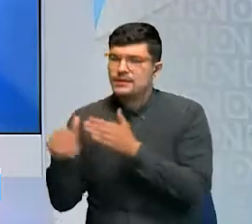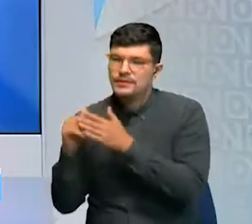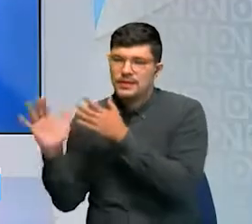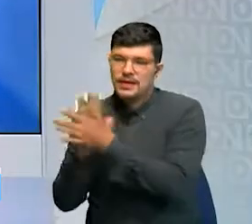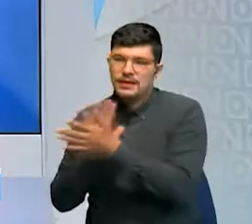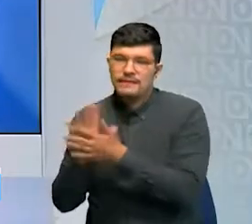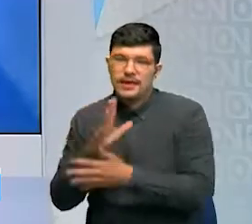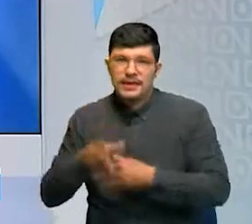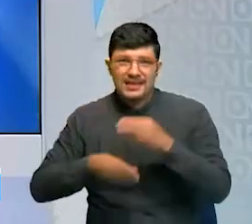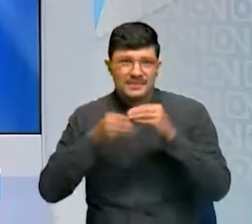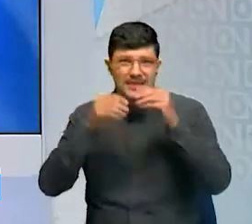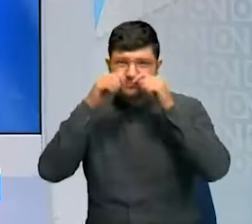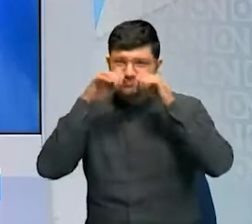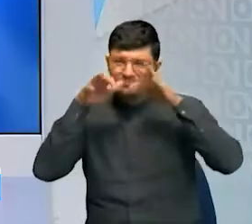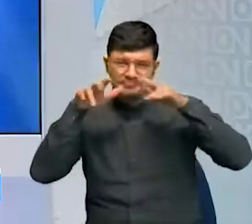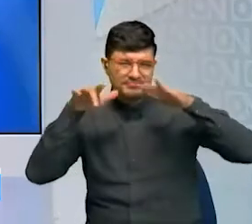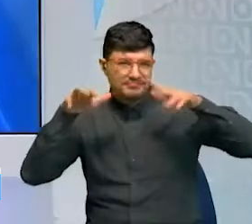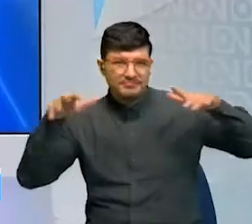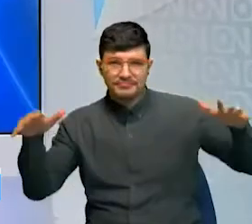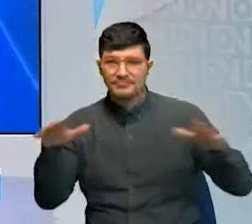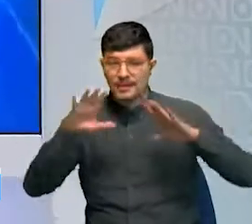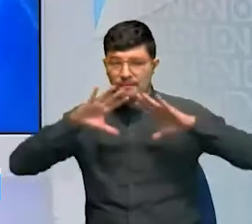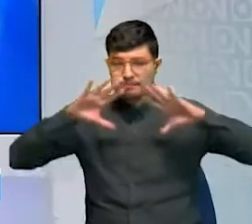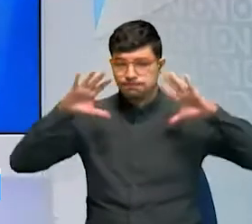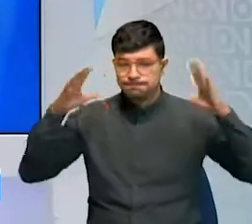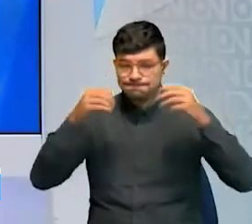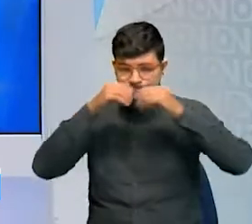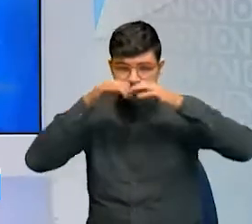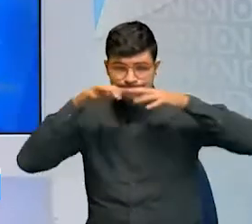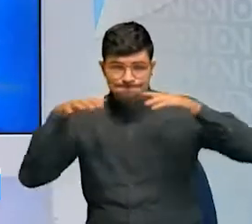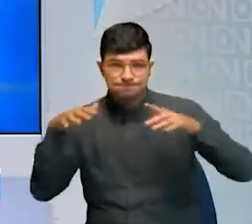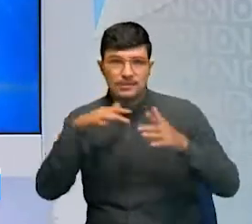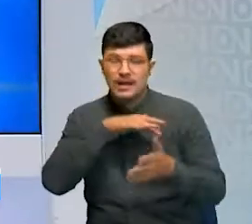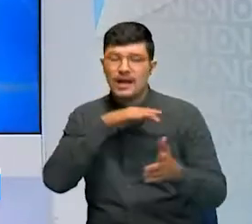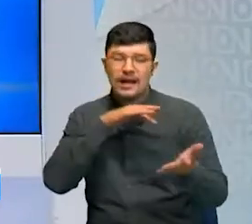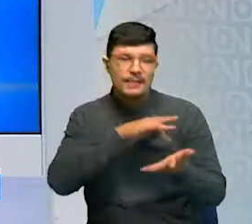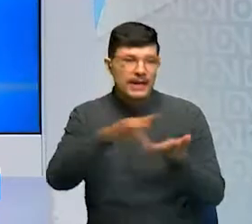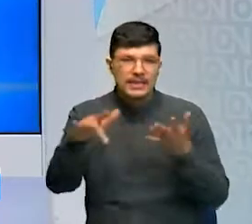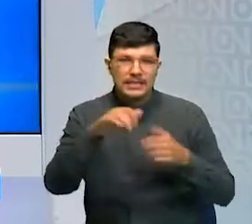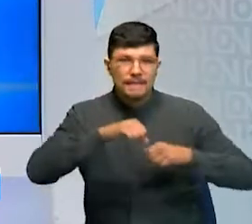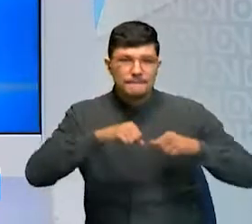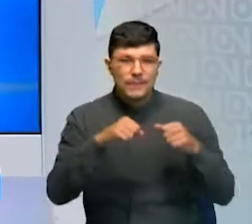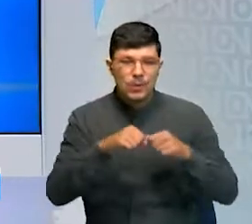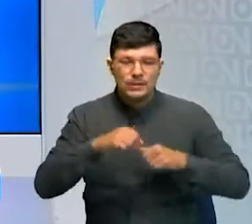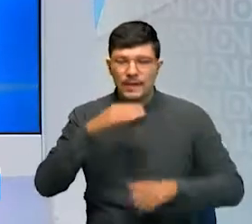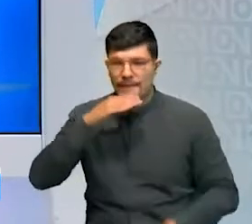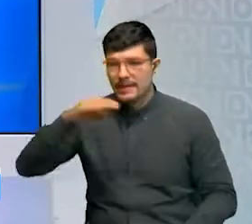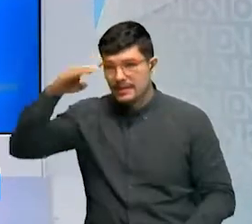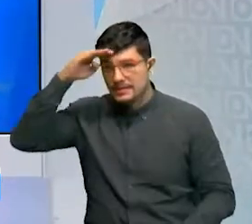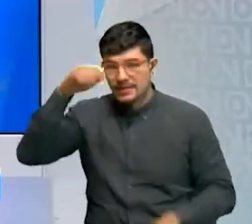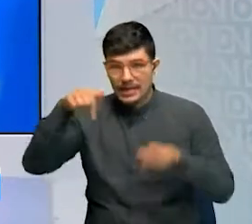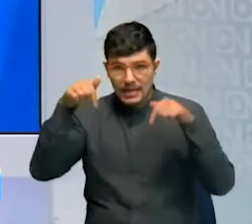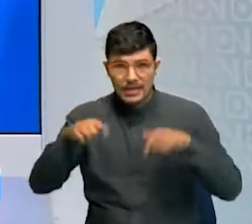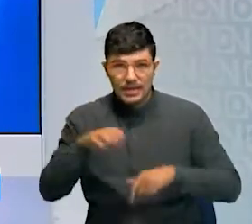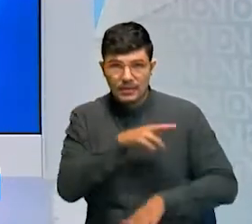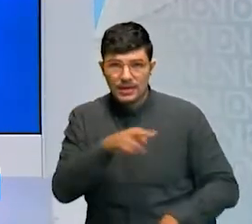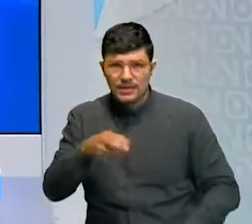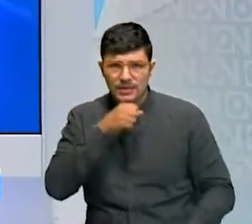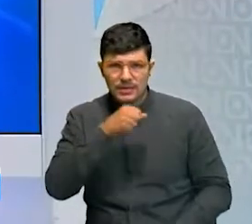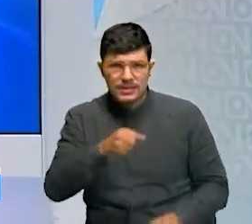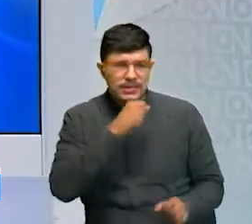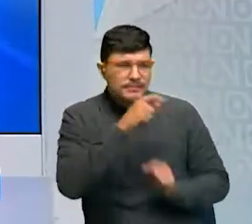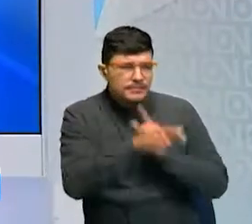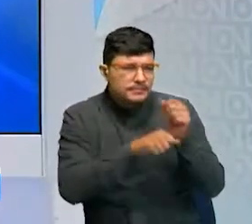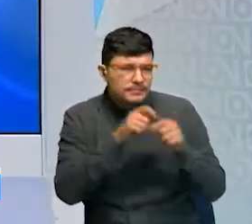De otra parte, la contaminación atmosférica urbana ha generado emergencias en Bogotá y Medellín. Oriente Noticias consultó diversas fuentes para